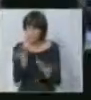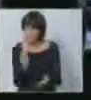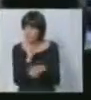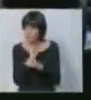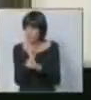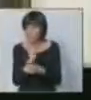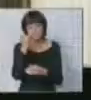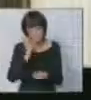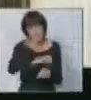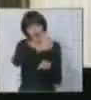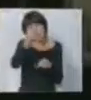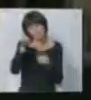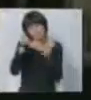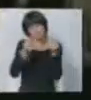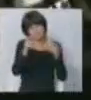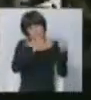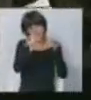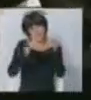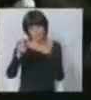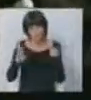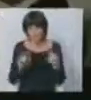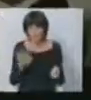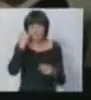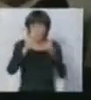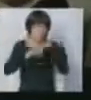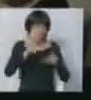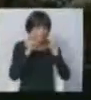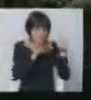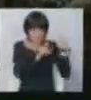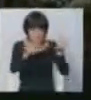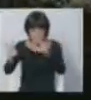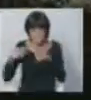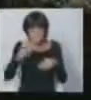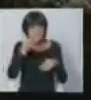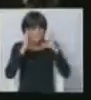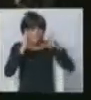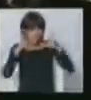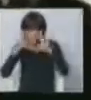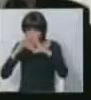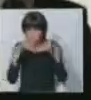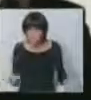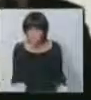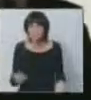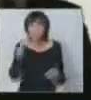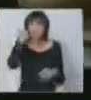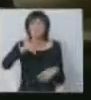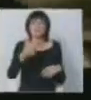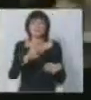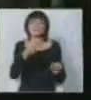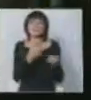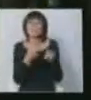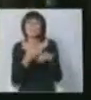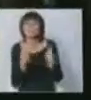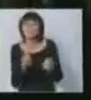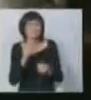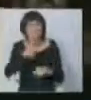esto ganar justamente a los suscriptores y que esté todo el mundo, porque es así. Se está discutiendo mucho sobre lo que va